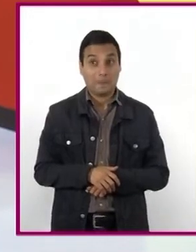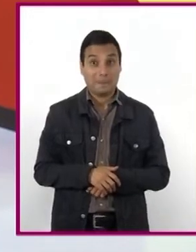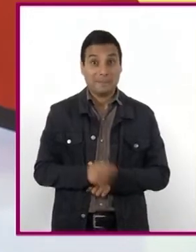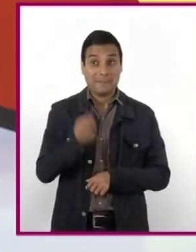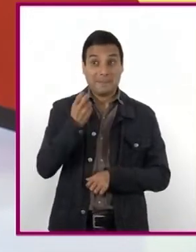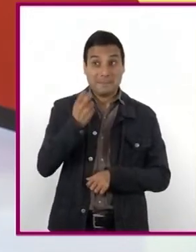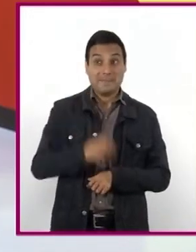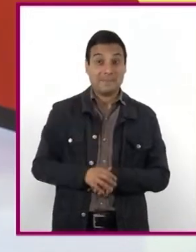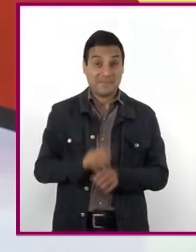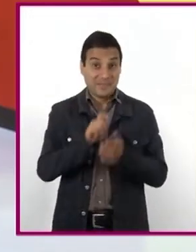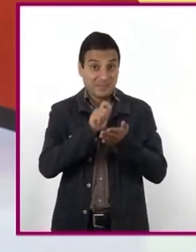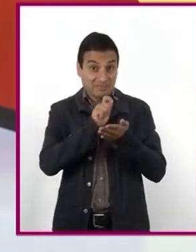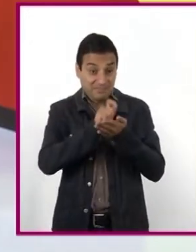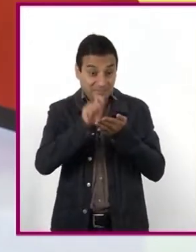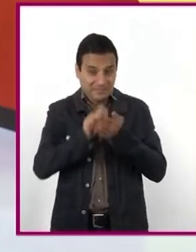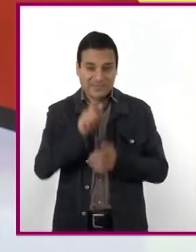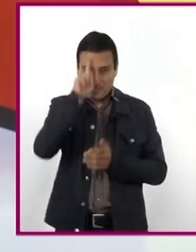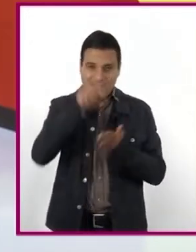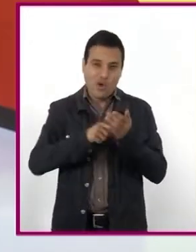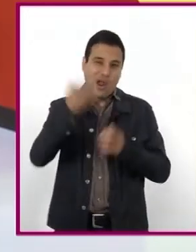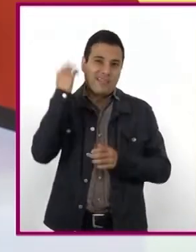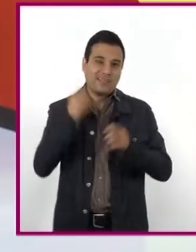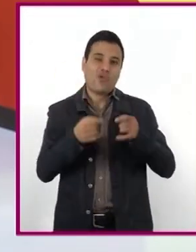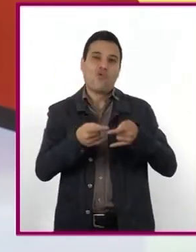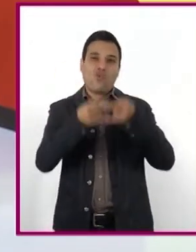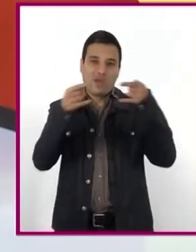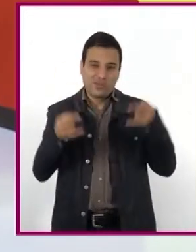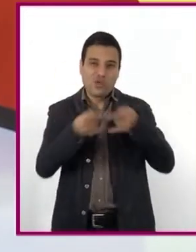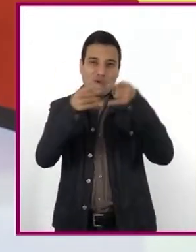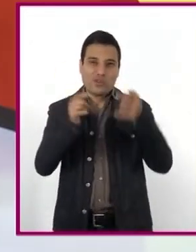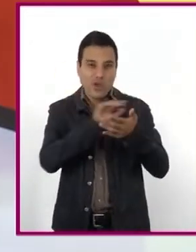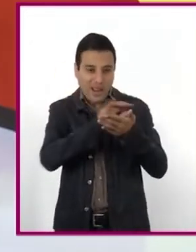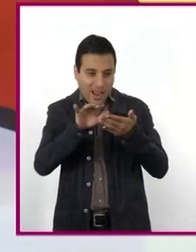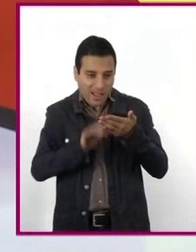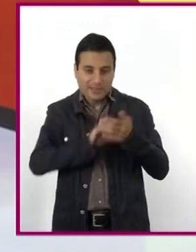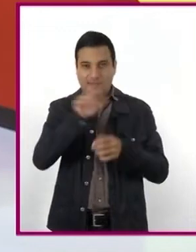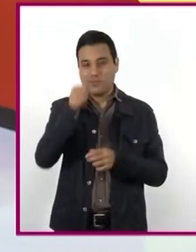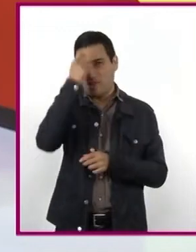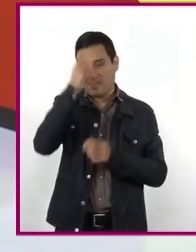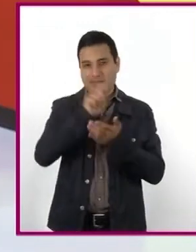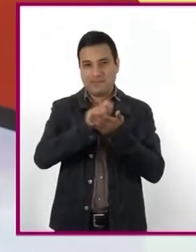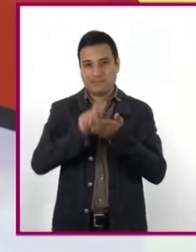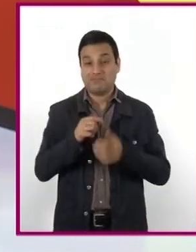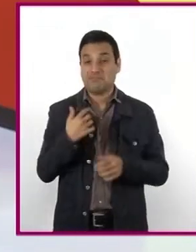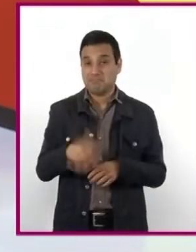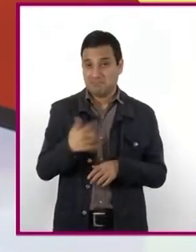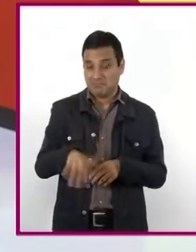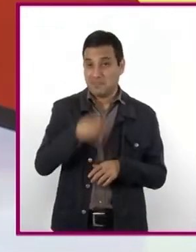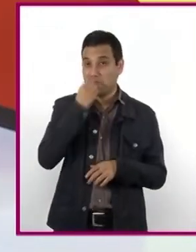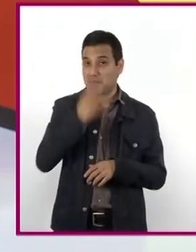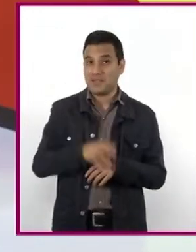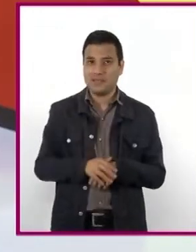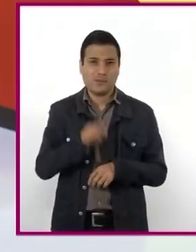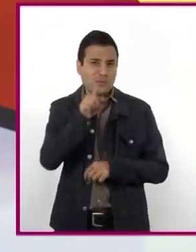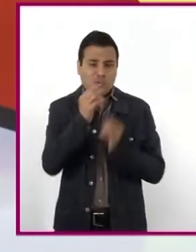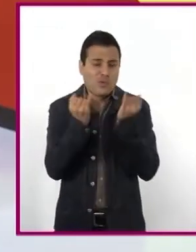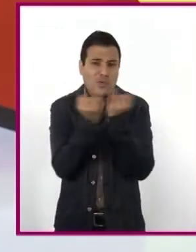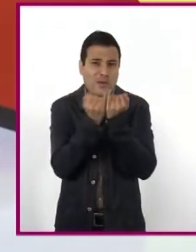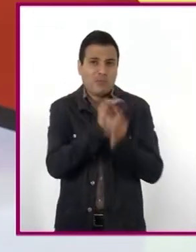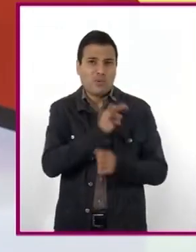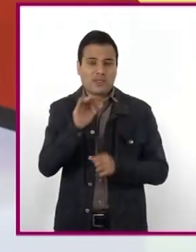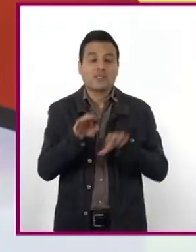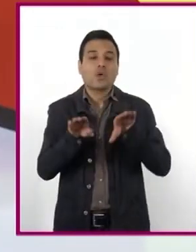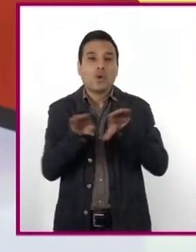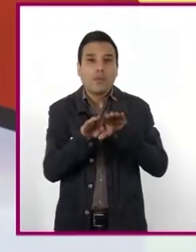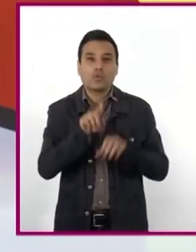ha leído muchos cuentos y que por eso es capaz de darle vida a esta historia. Así también nosotros podríamos hacerlo. Primero